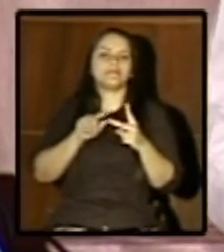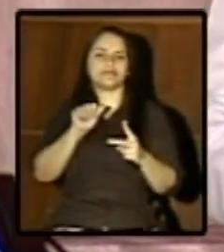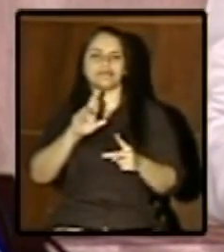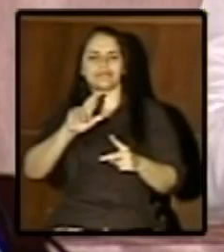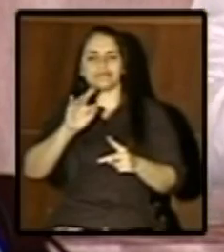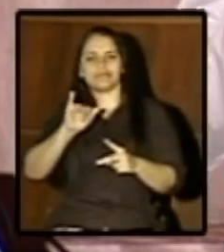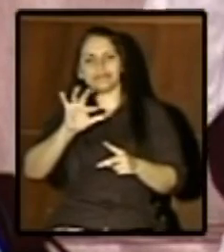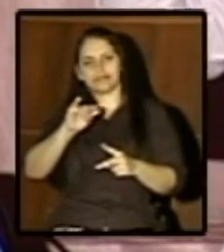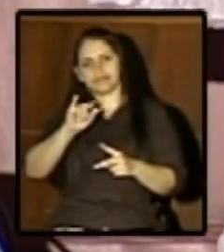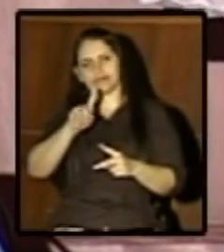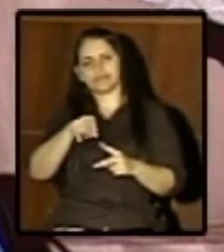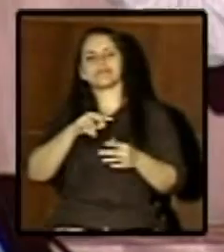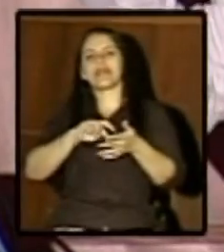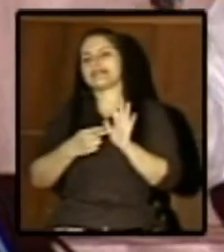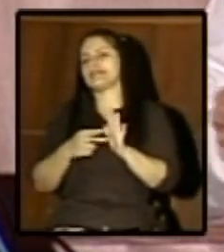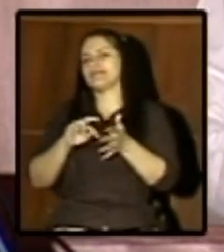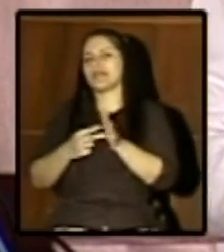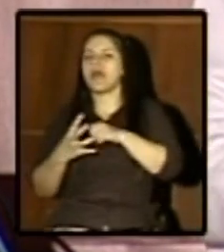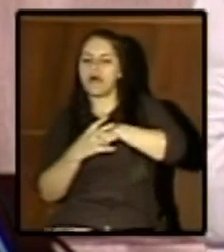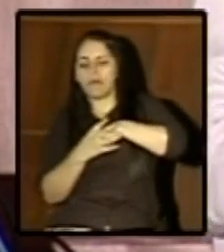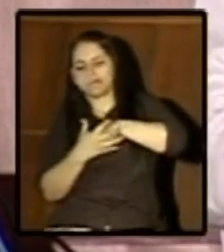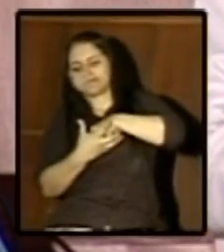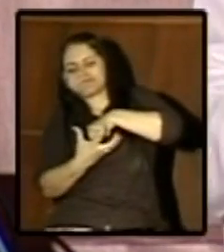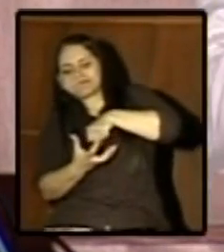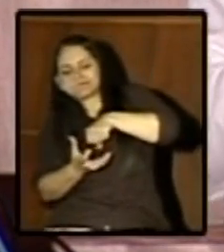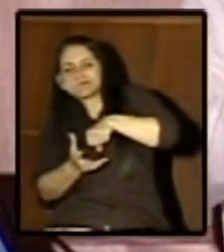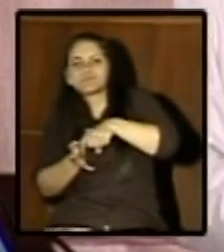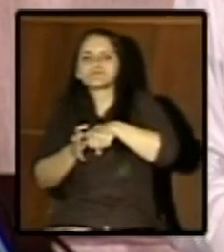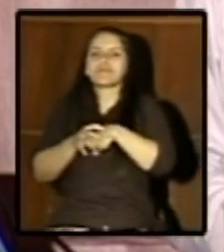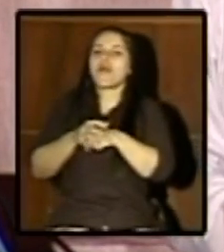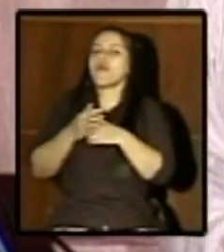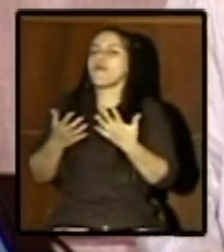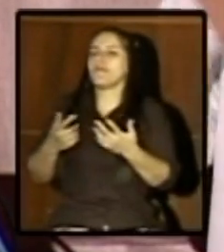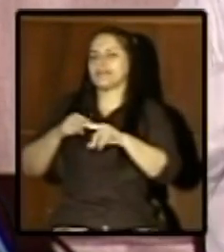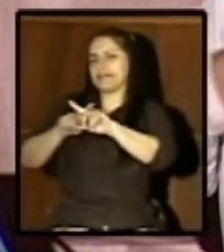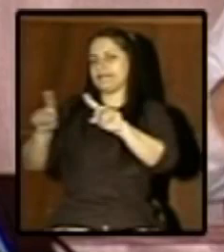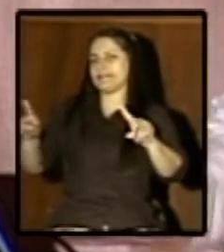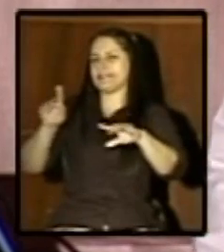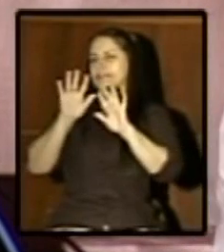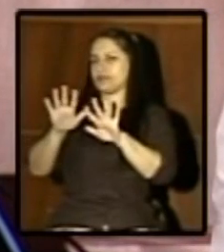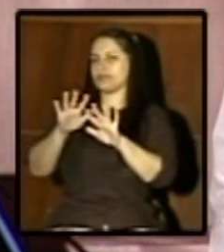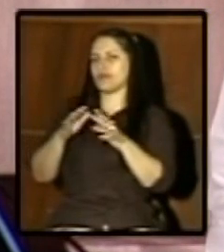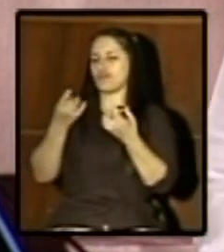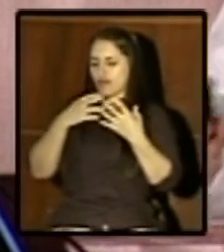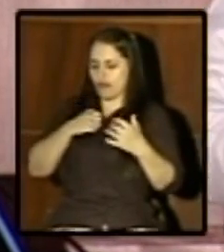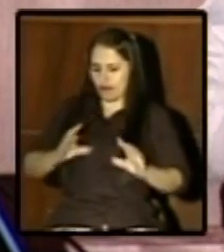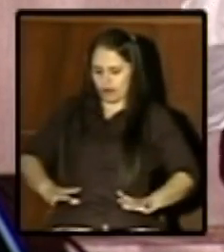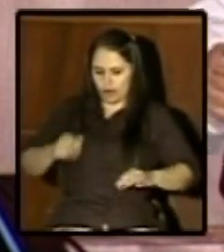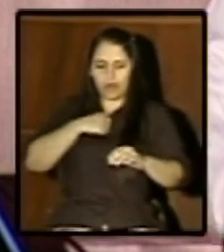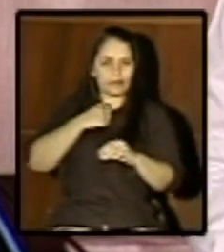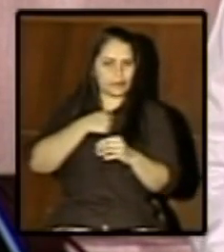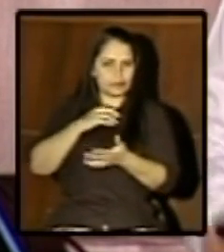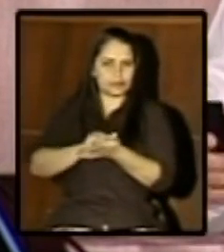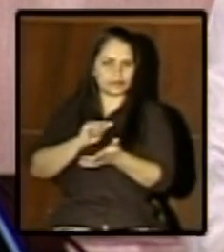riesgo, pero que ¿sí me entienden? Es distinto. En cambio, la artritis reumatoidea tiene una fisiopatología, pues que suena como muy